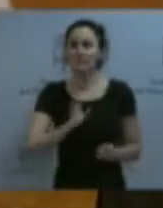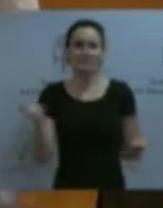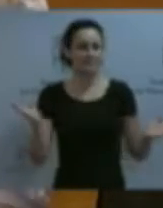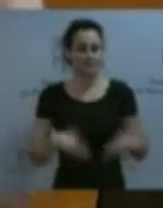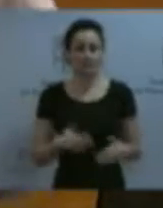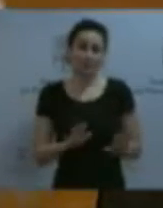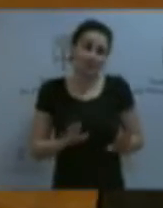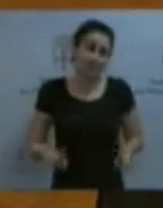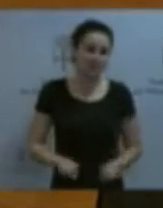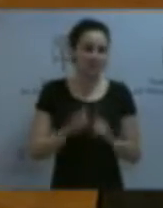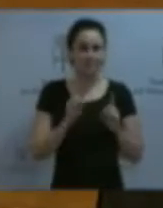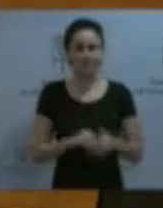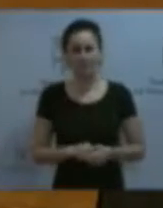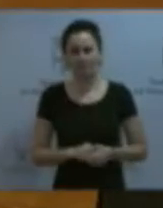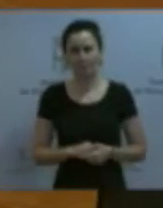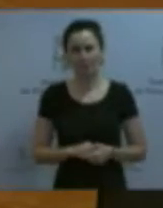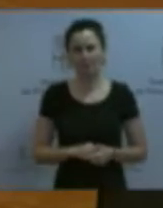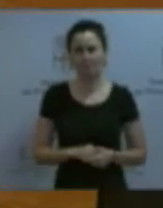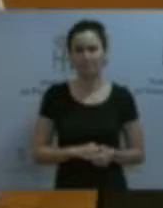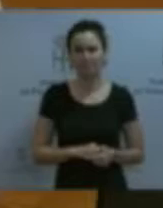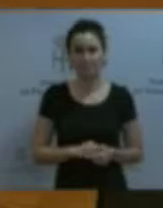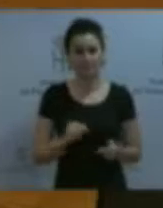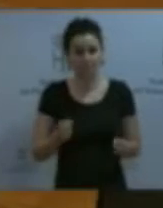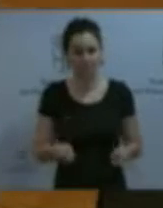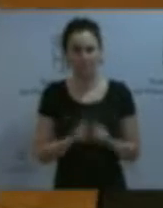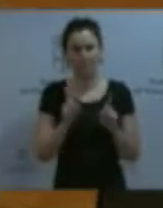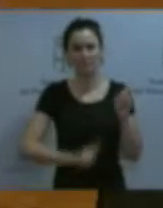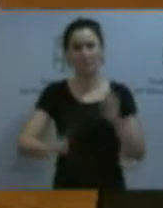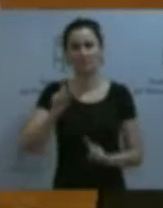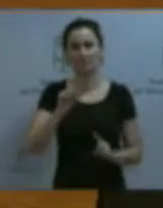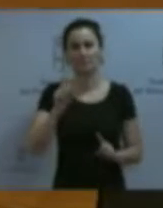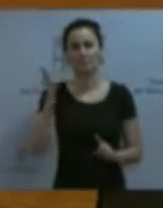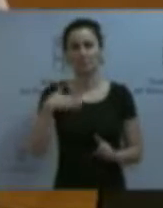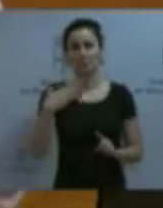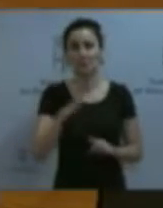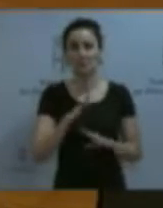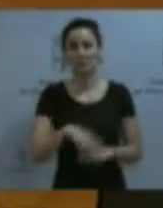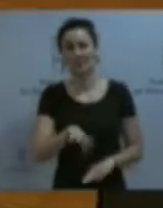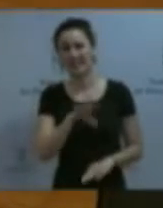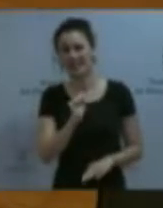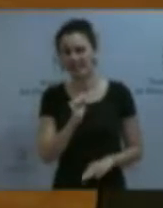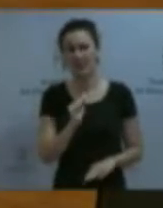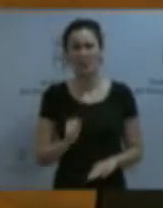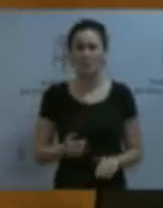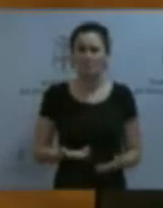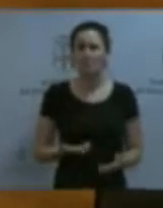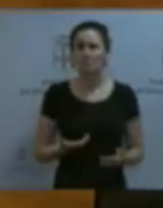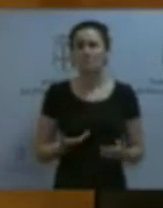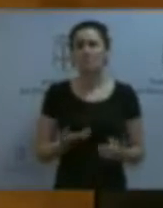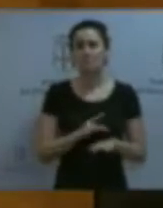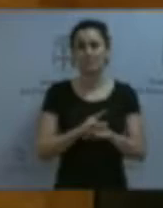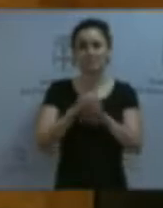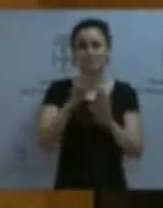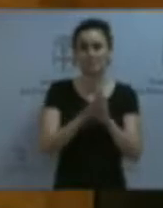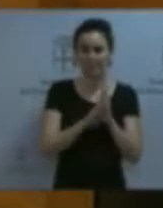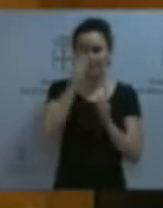pero en tanto que no reconoció problema, pues entiendo que no dio esa instrucción, que